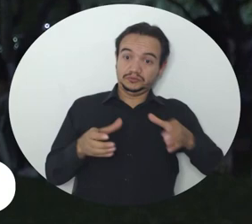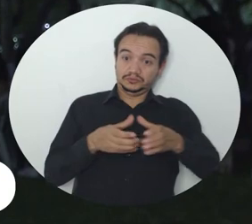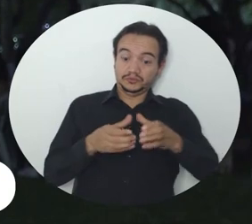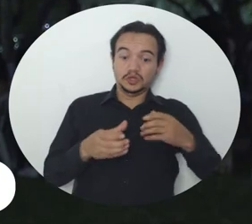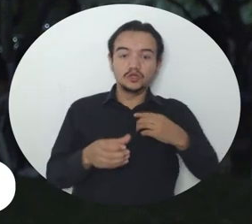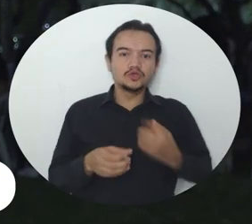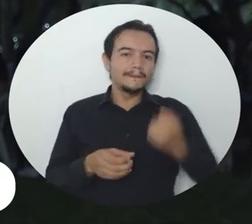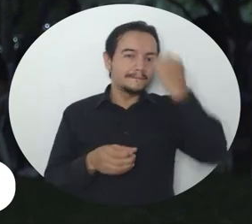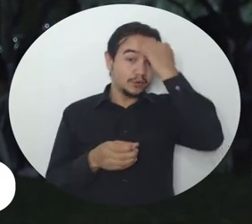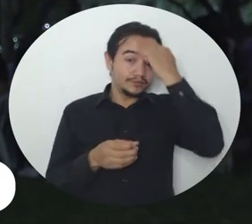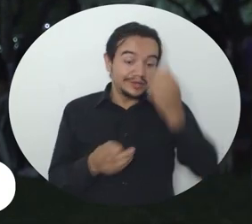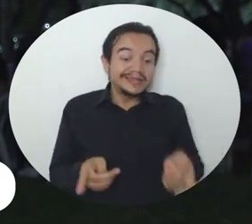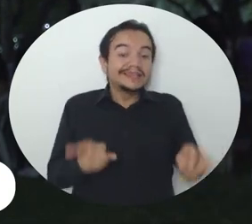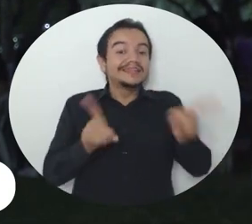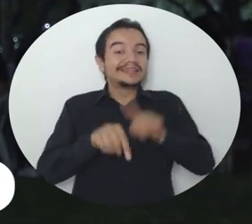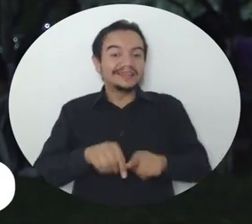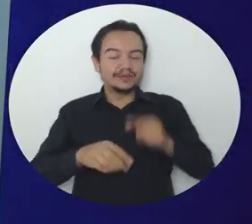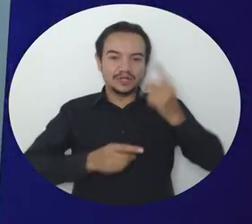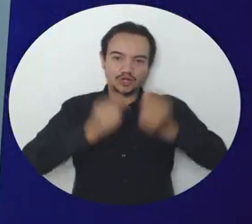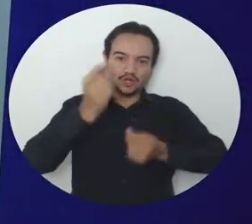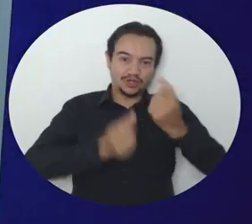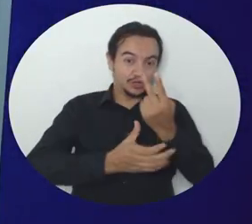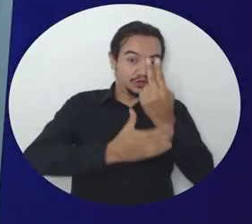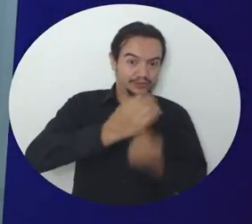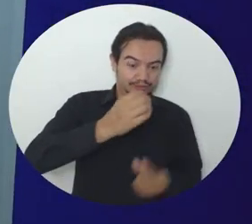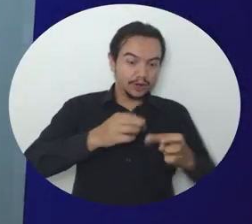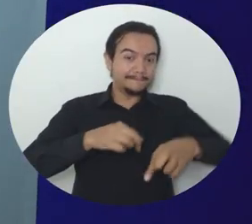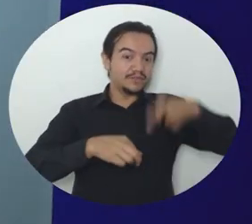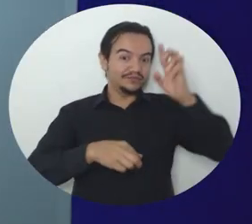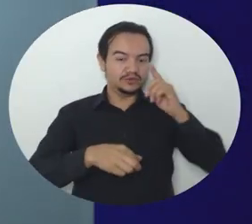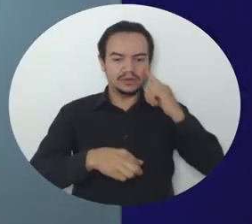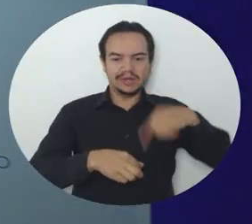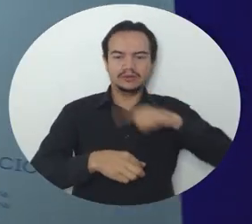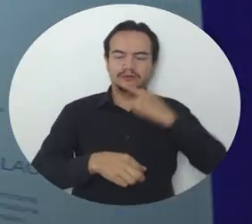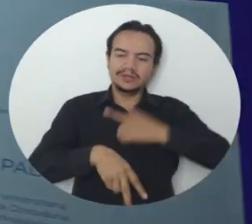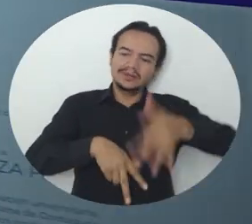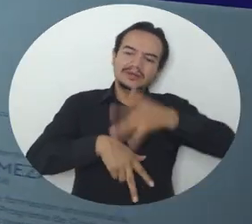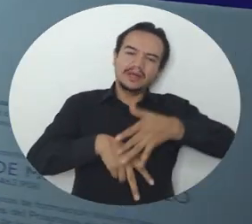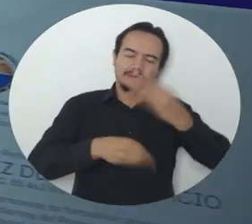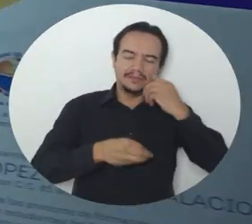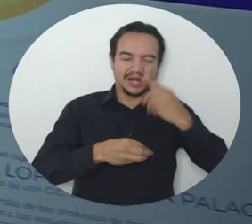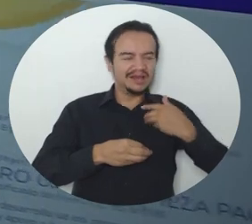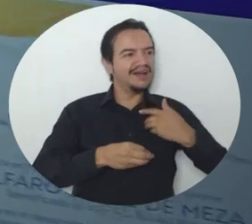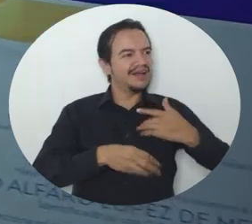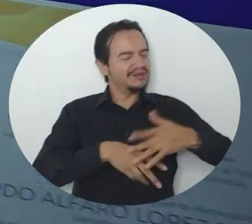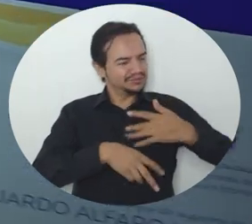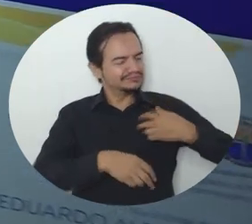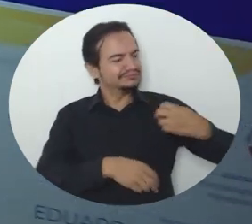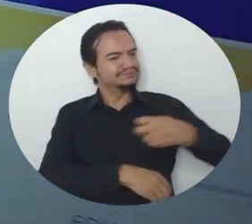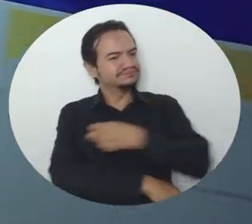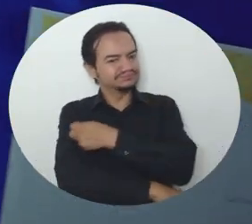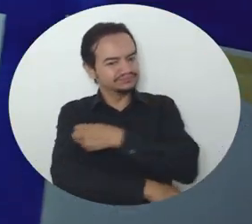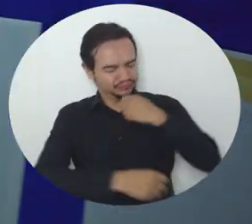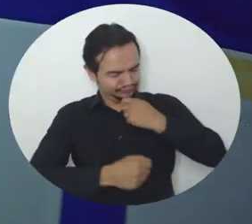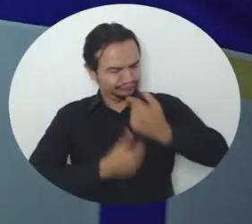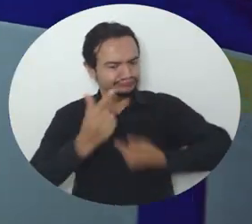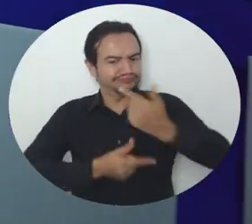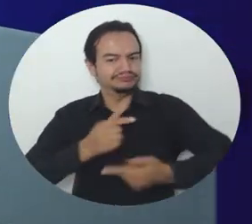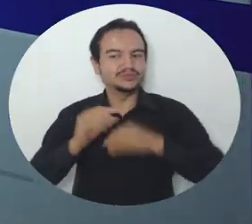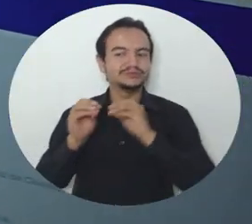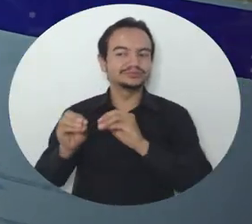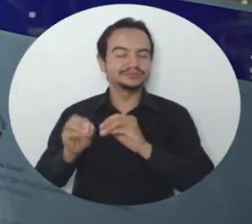docentes que además somos contadores también es un factor de motivación para seguir adelante con las clases de la mejor manera